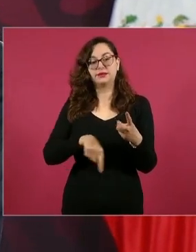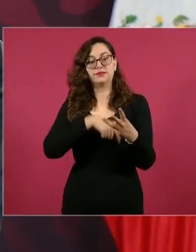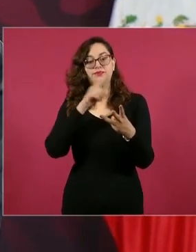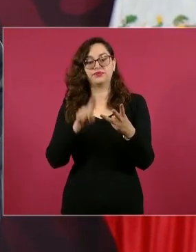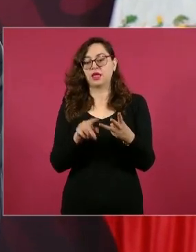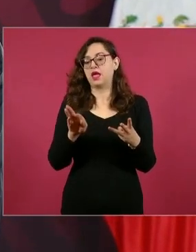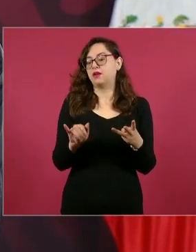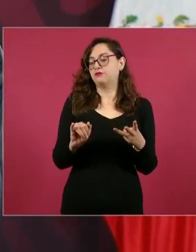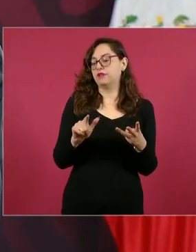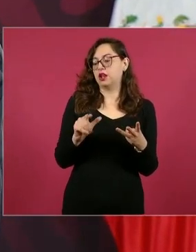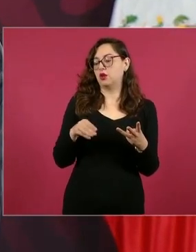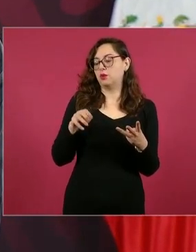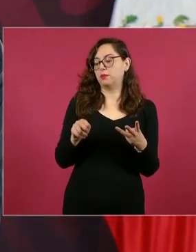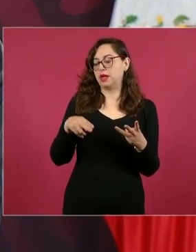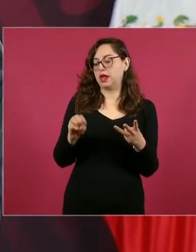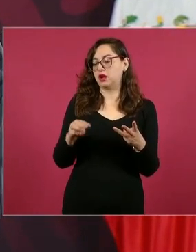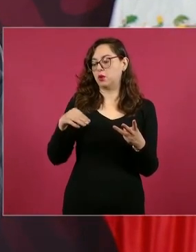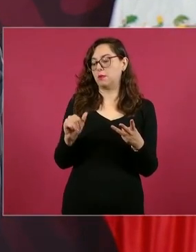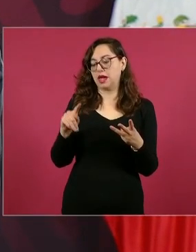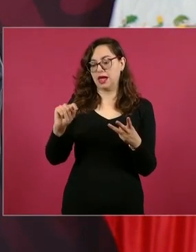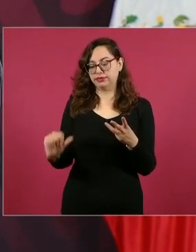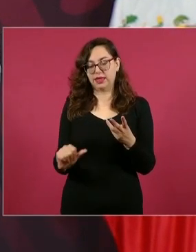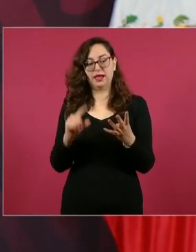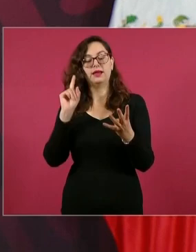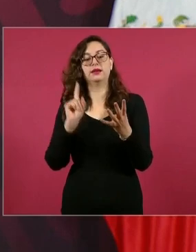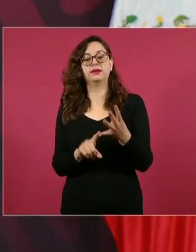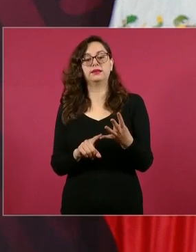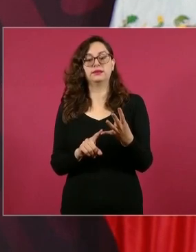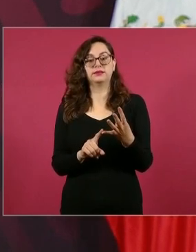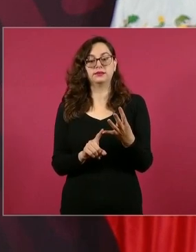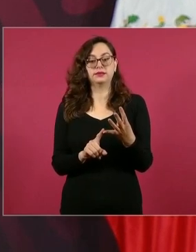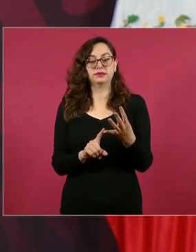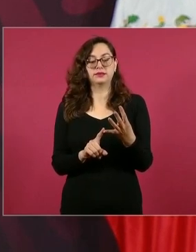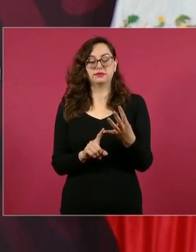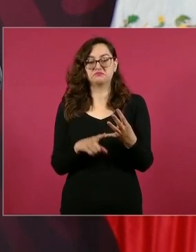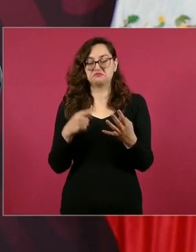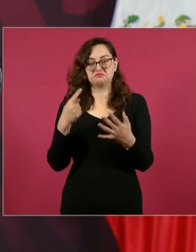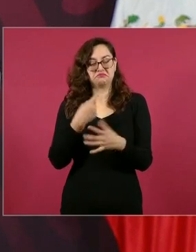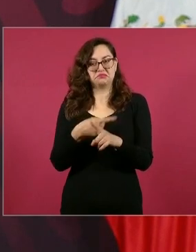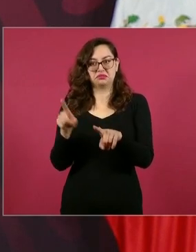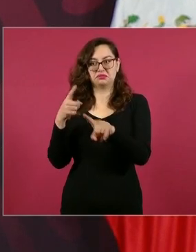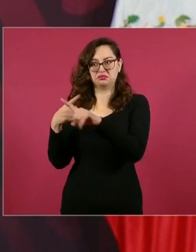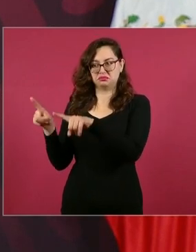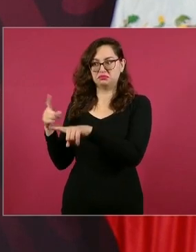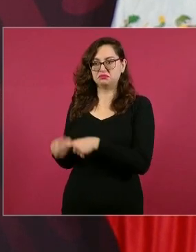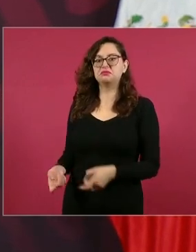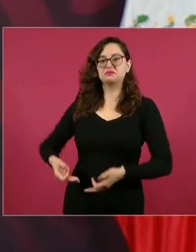filomeno mata el Diario del hogar y